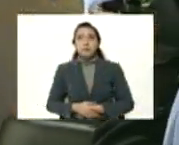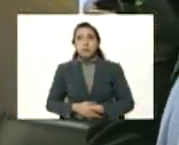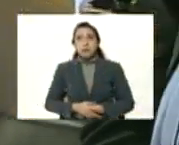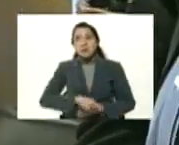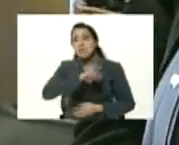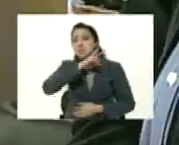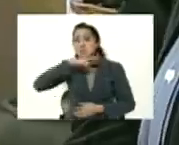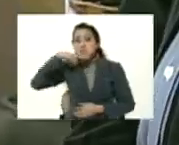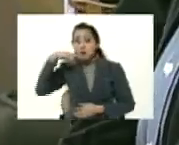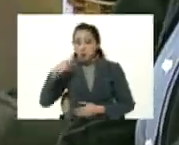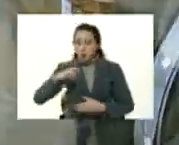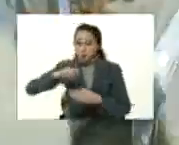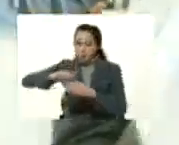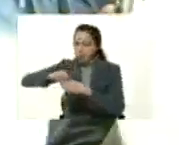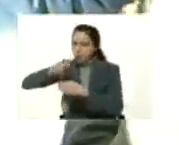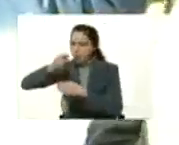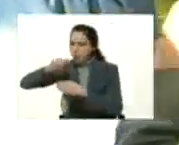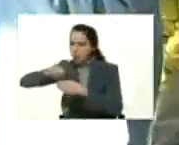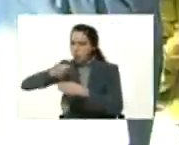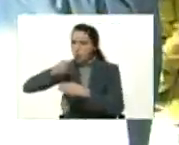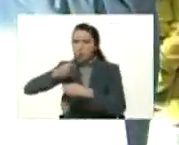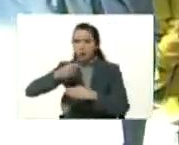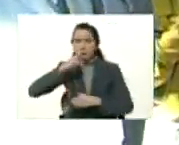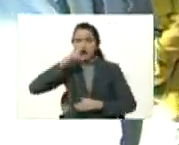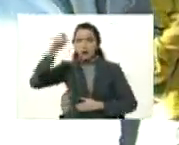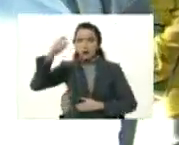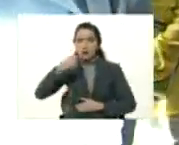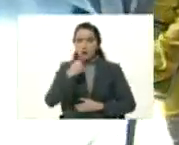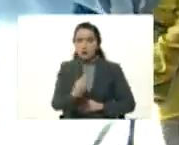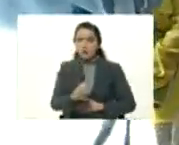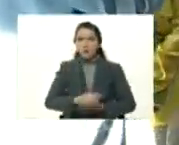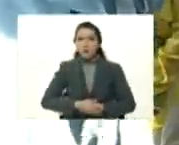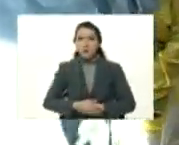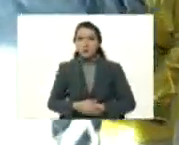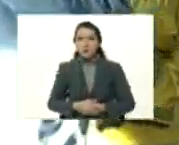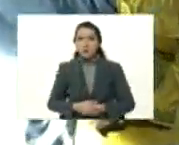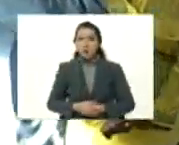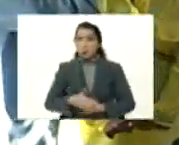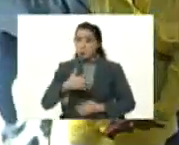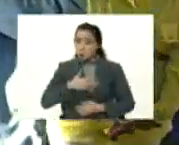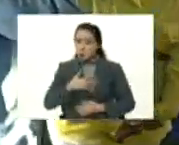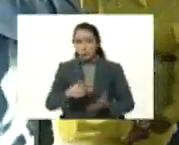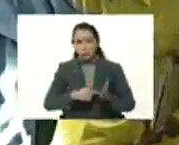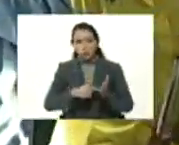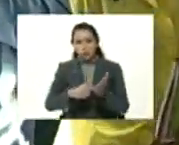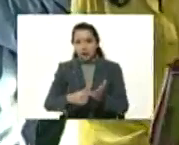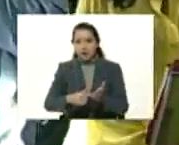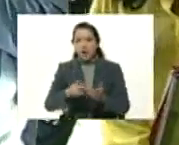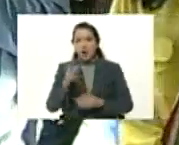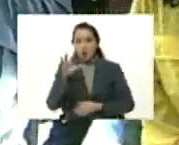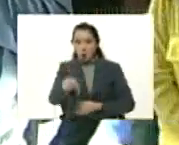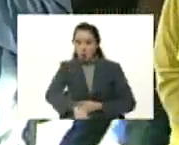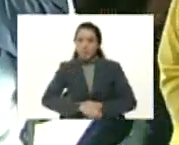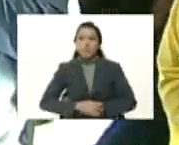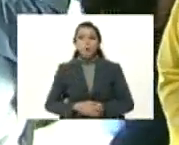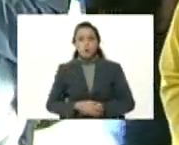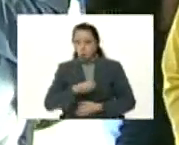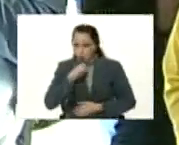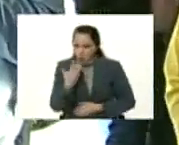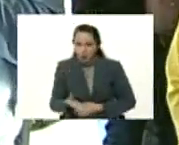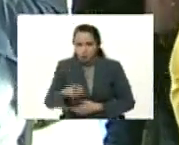este yogurcito es muy bueno. ¿Oíste? Sabroso. Lo recomiendo. Muy, muy